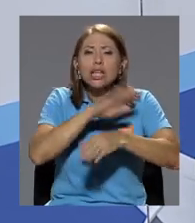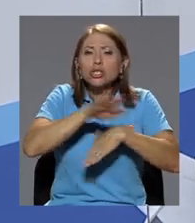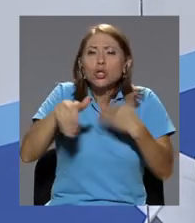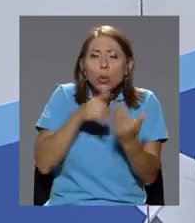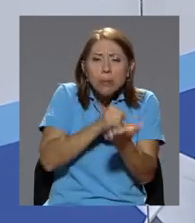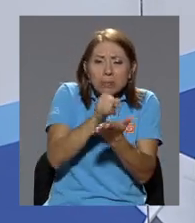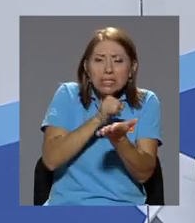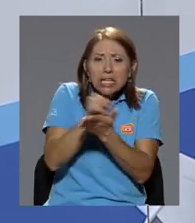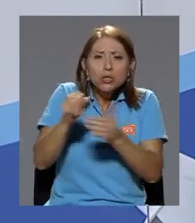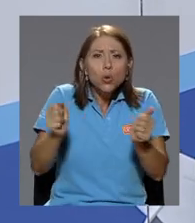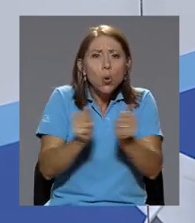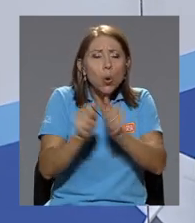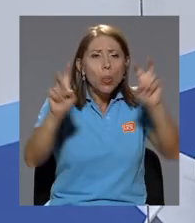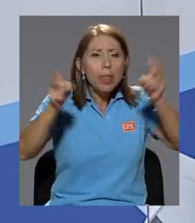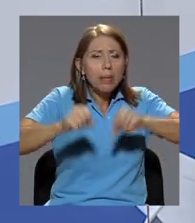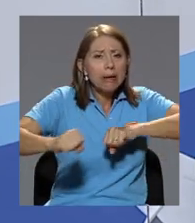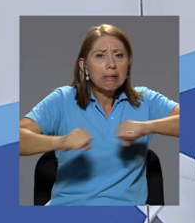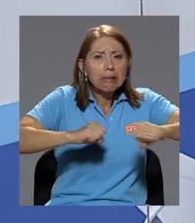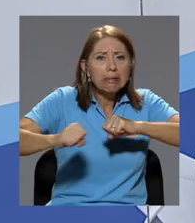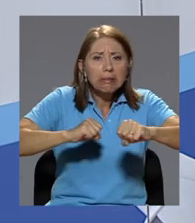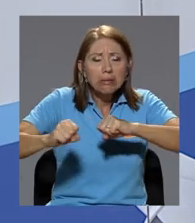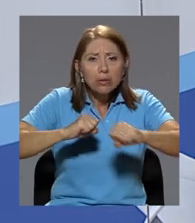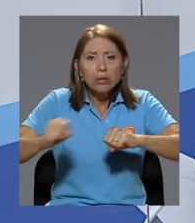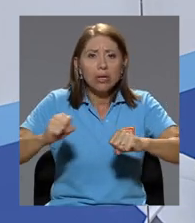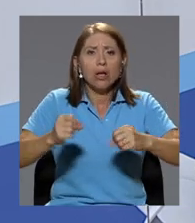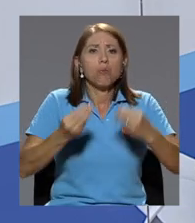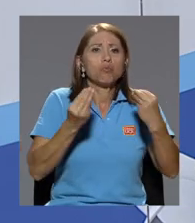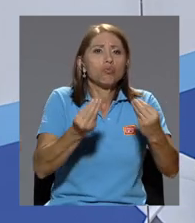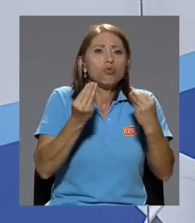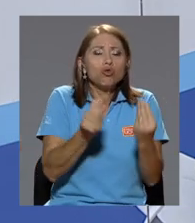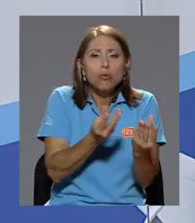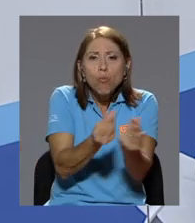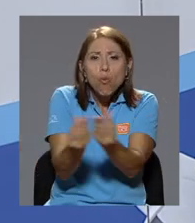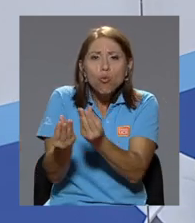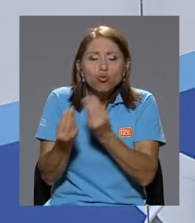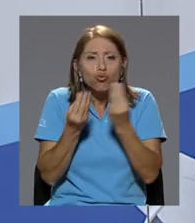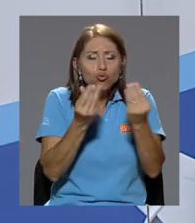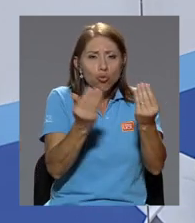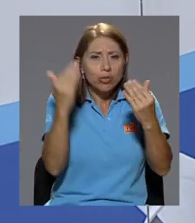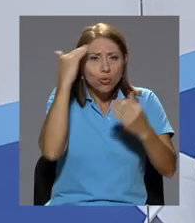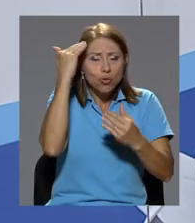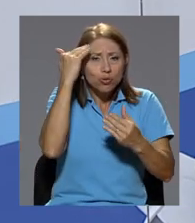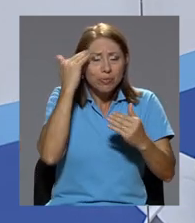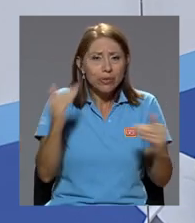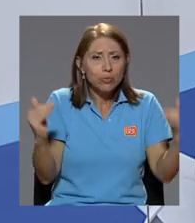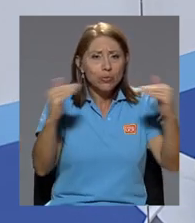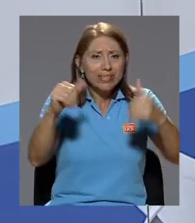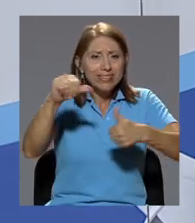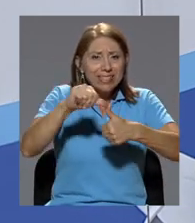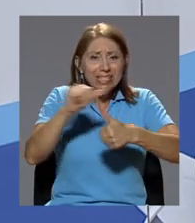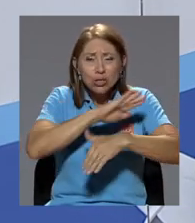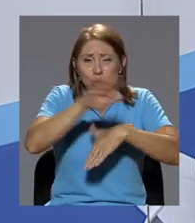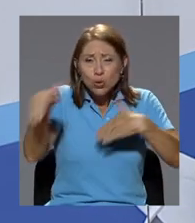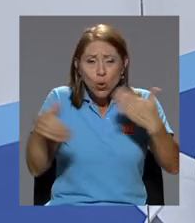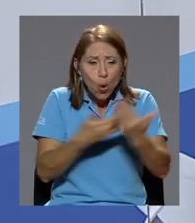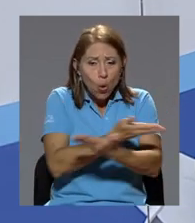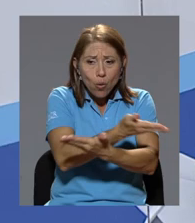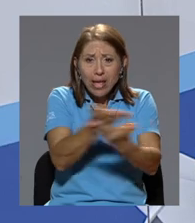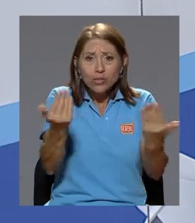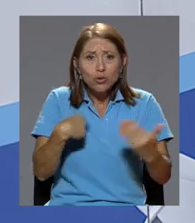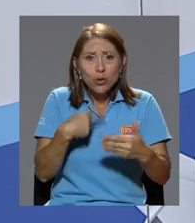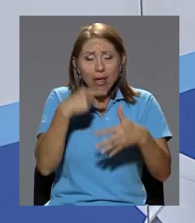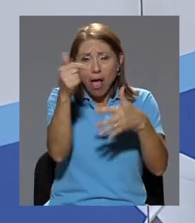sismología por ejemplo a nivel centroamericano la cantidad de producción de conocimiento que hacemos a nivel centroamericano todo eso es lo que se ha afectado